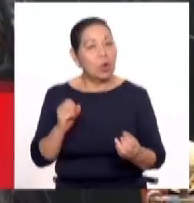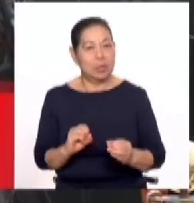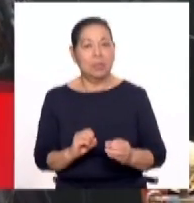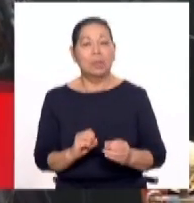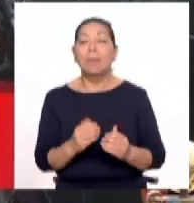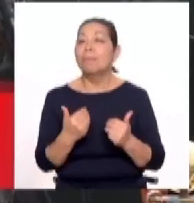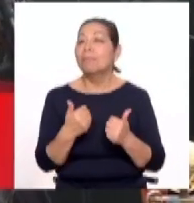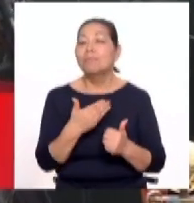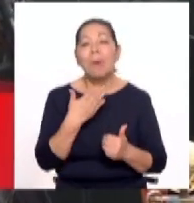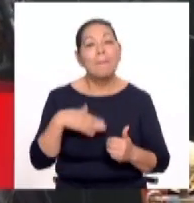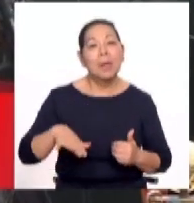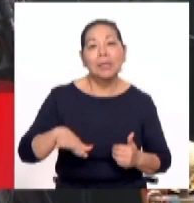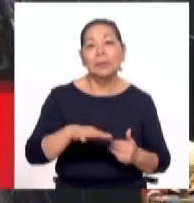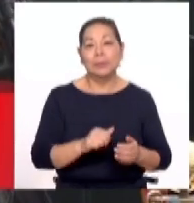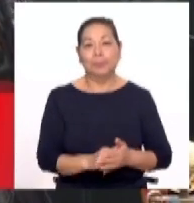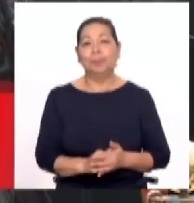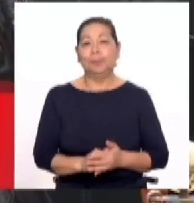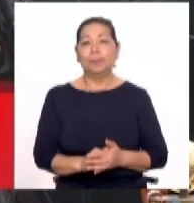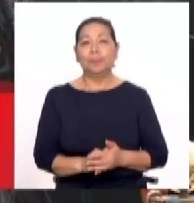y efectivo.